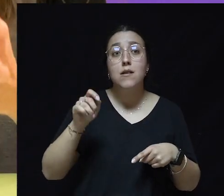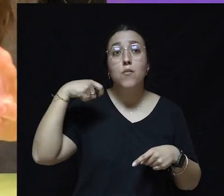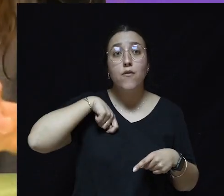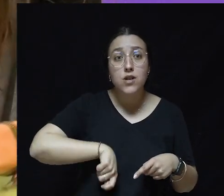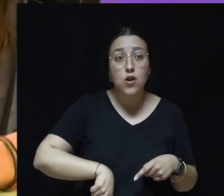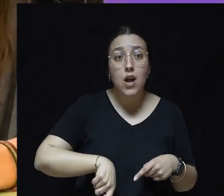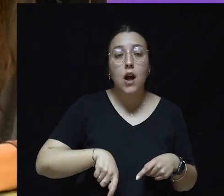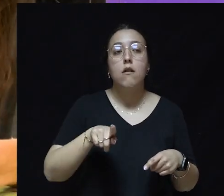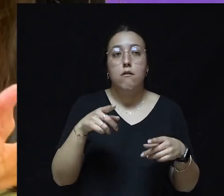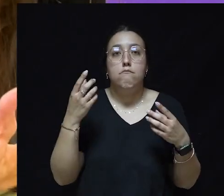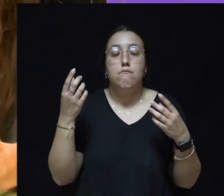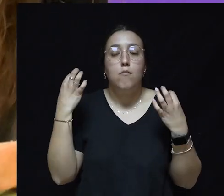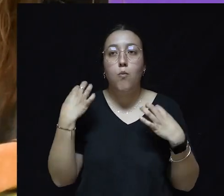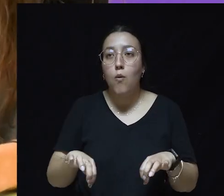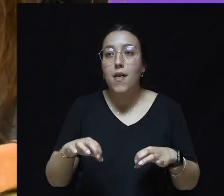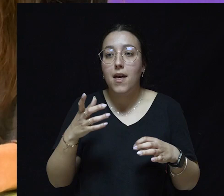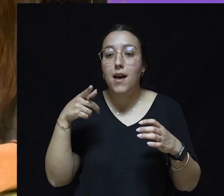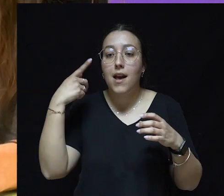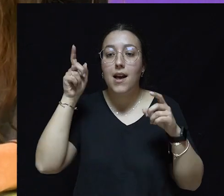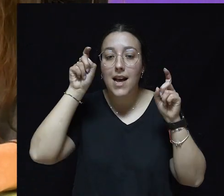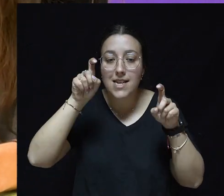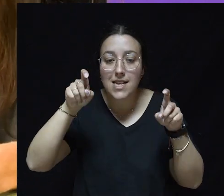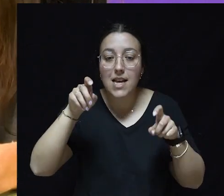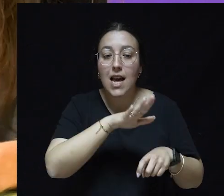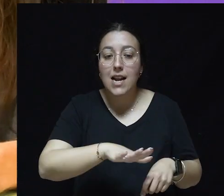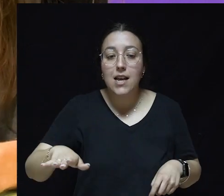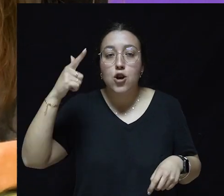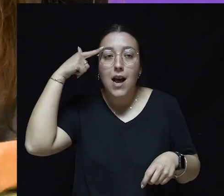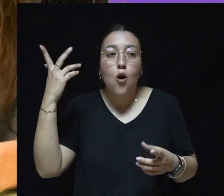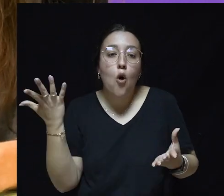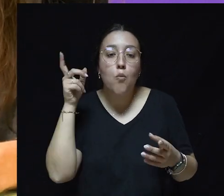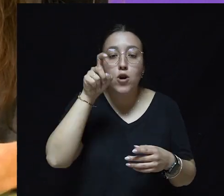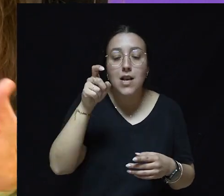estas evidencias está claro que en su práctica diaria,